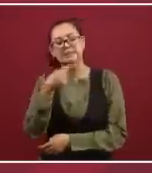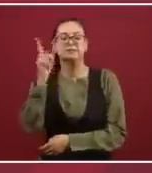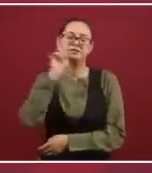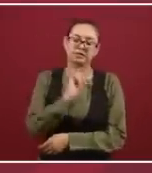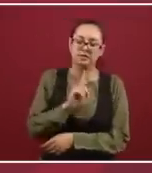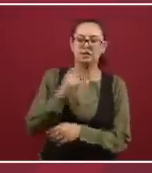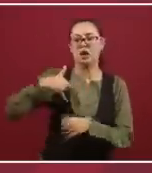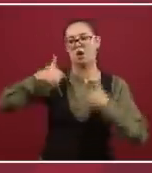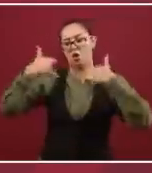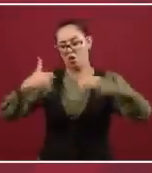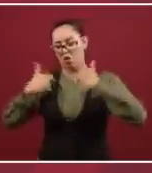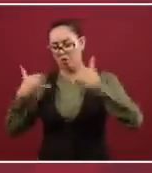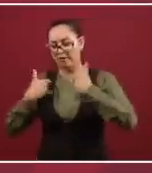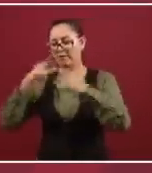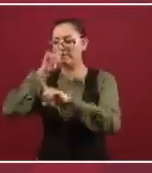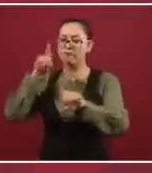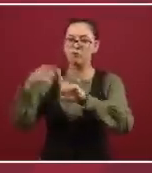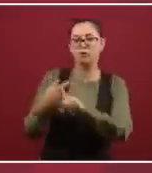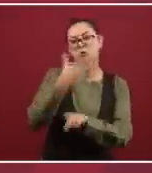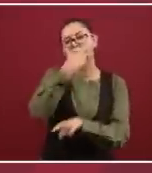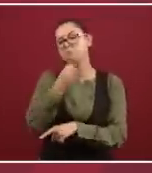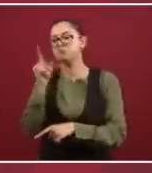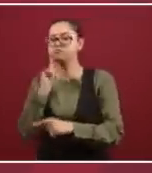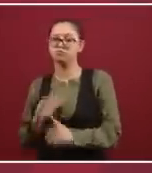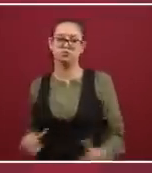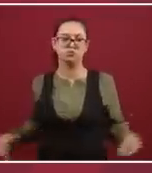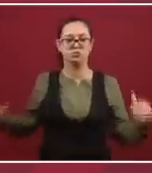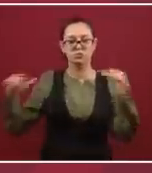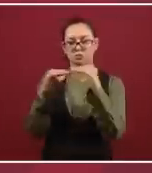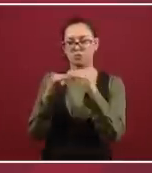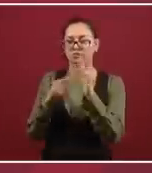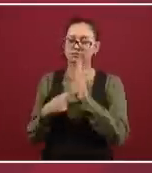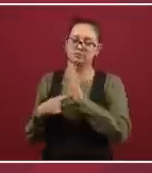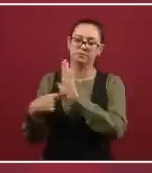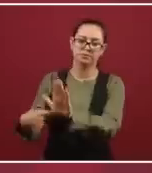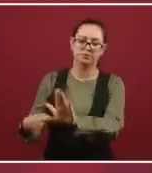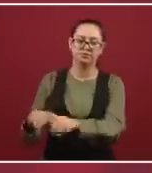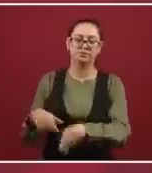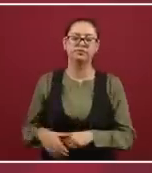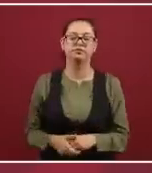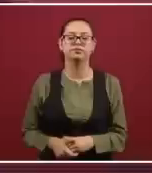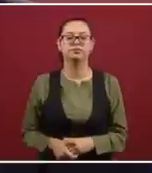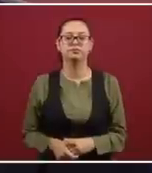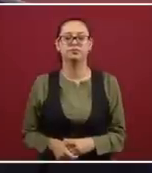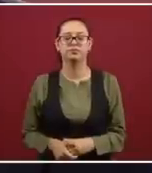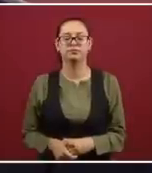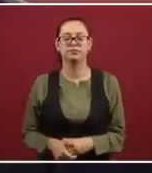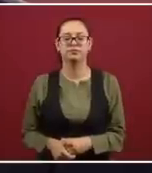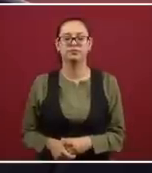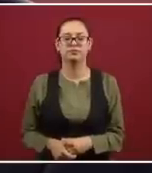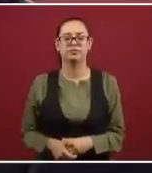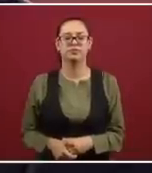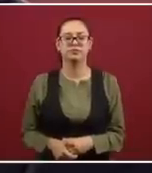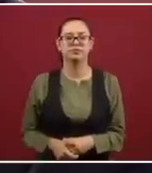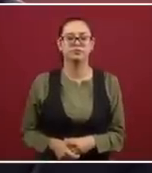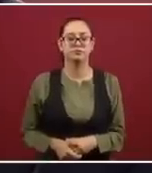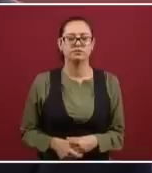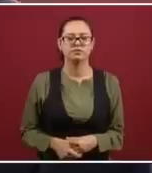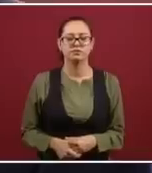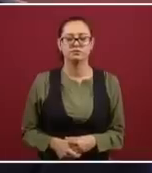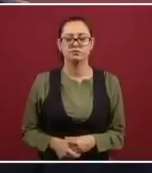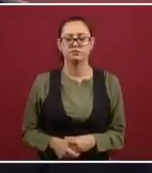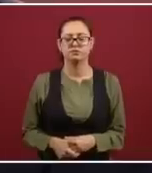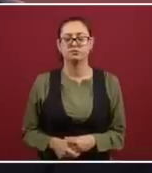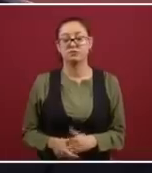y con un enfoque de género. La estrategia, dicha en pocas palabras, consiste precisamente en separar